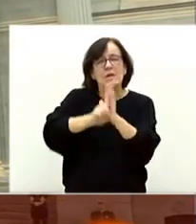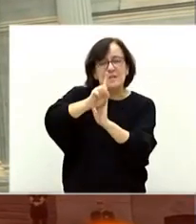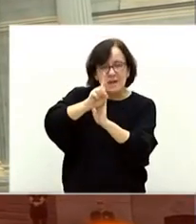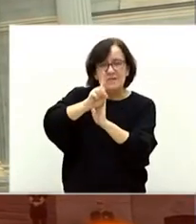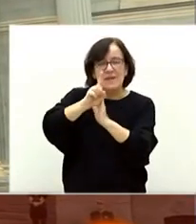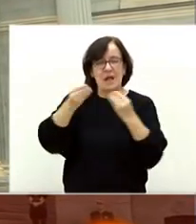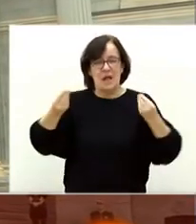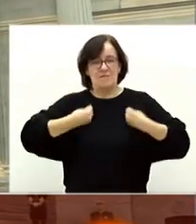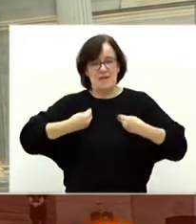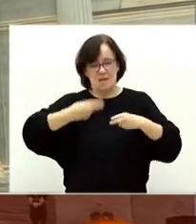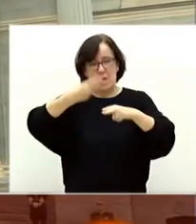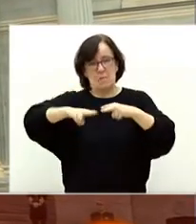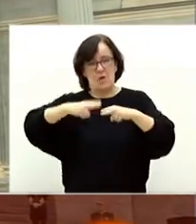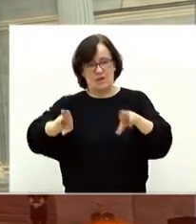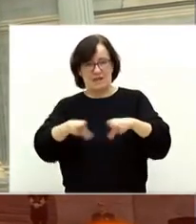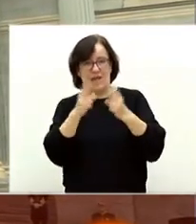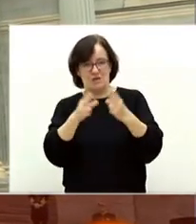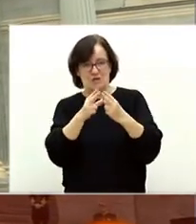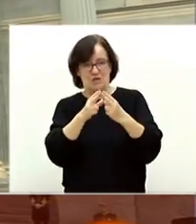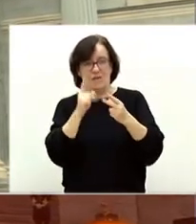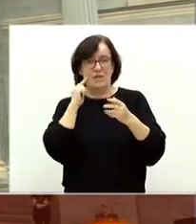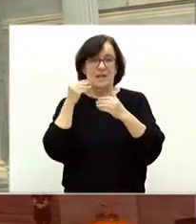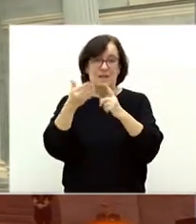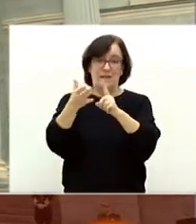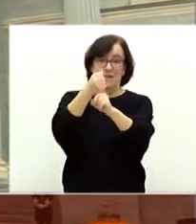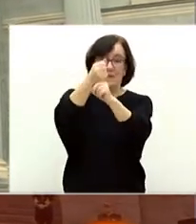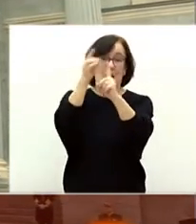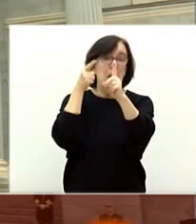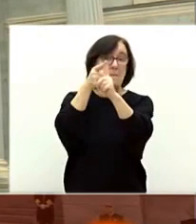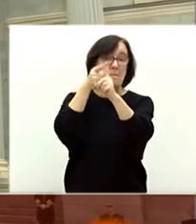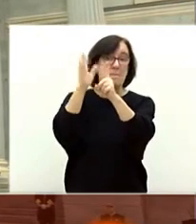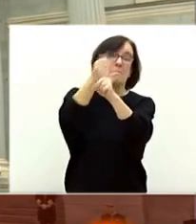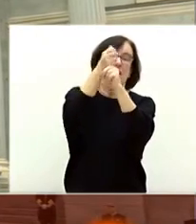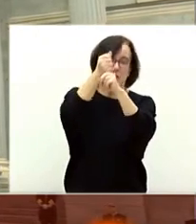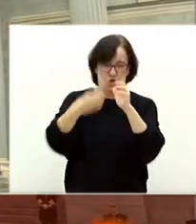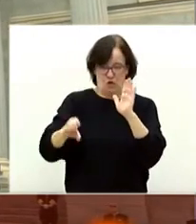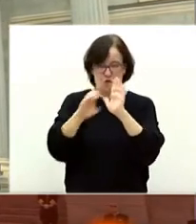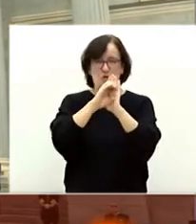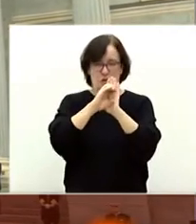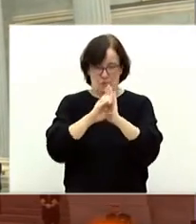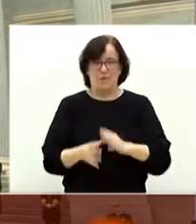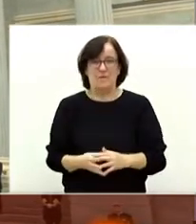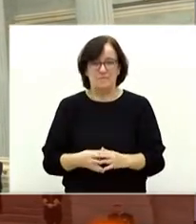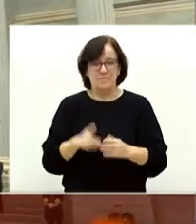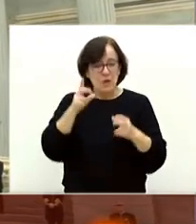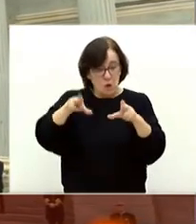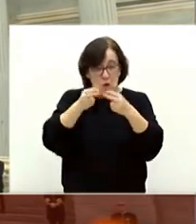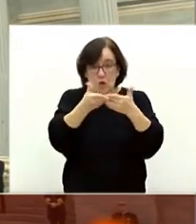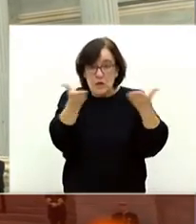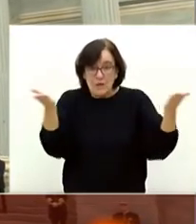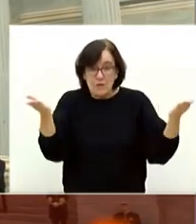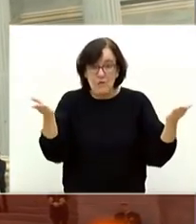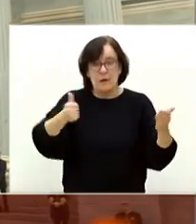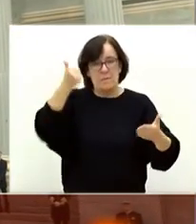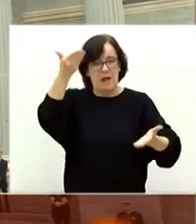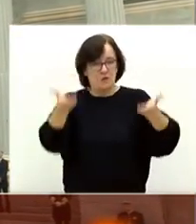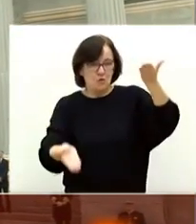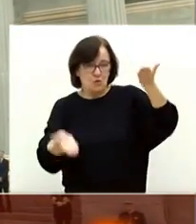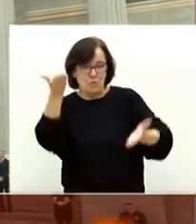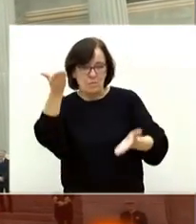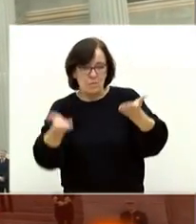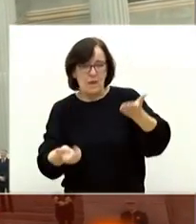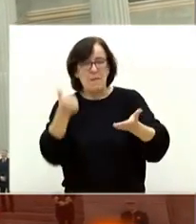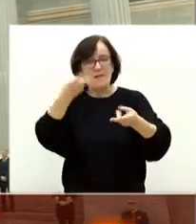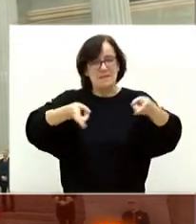de la vida política y social hacia el logro de las metas constitucionales. Una sociedad más justa,